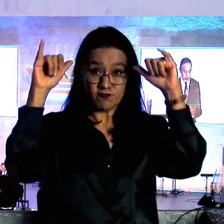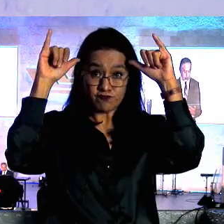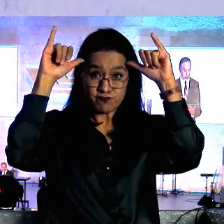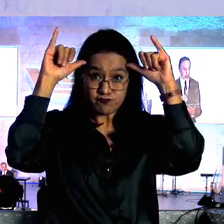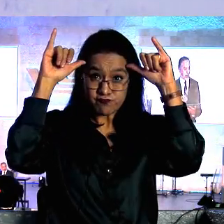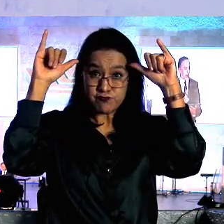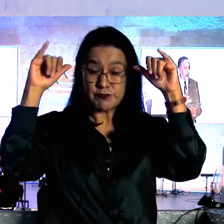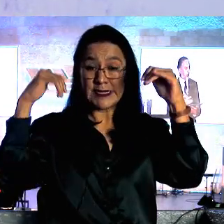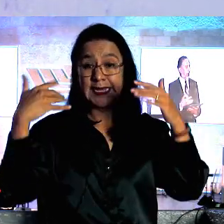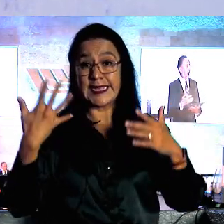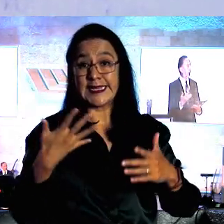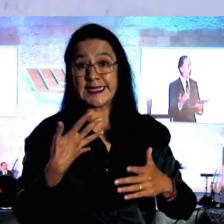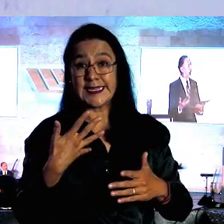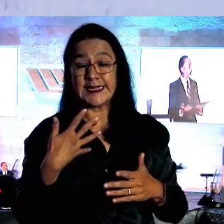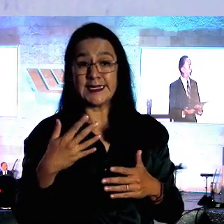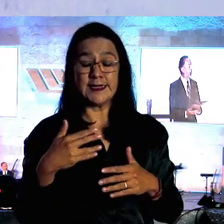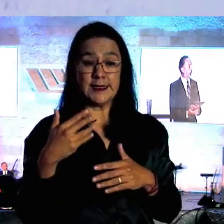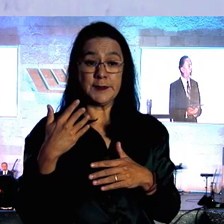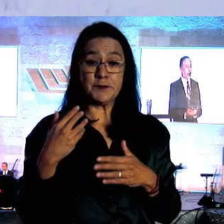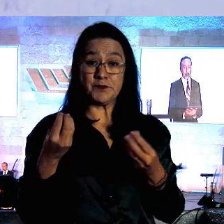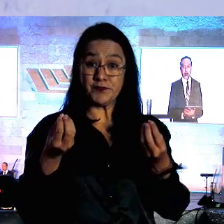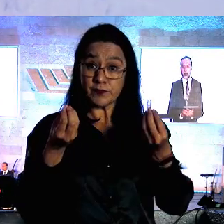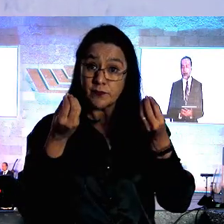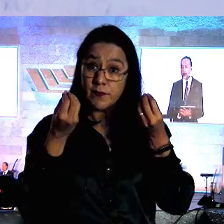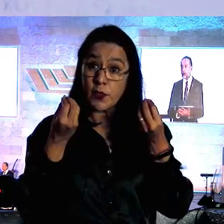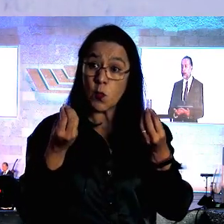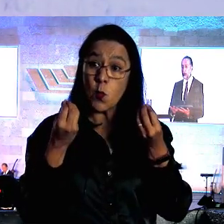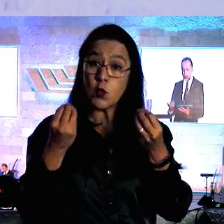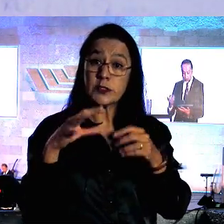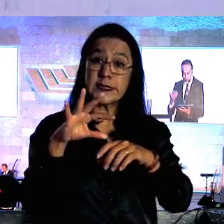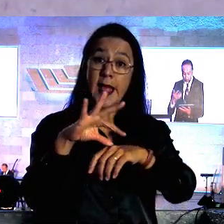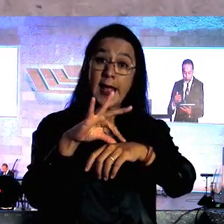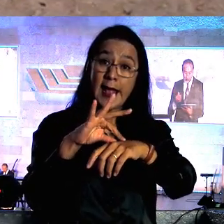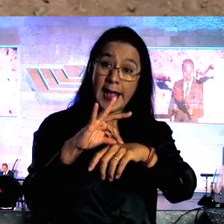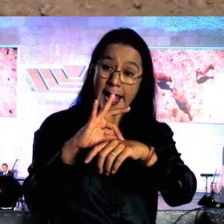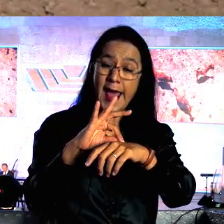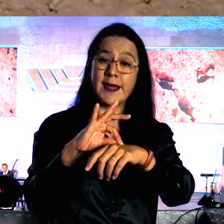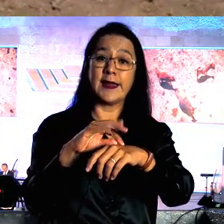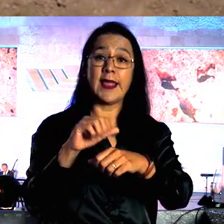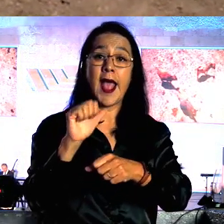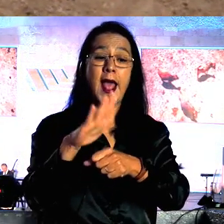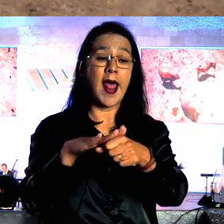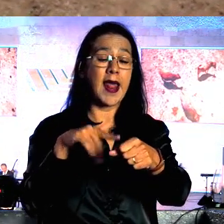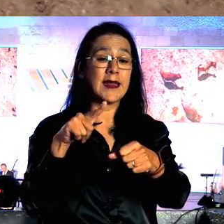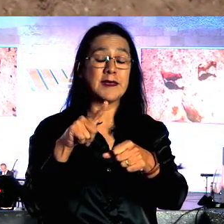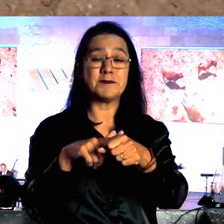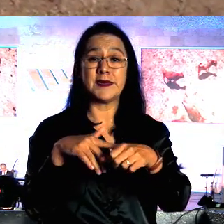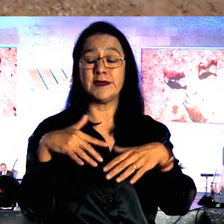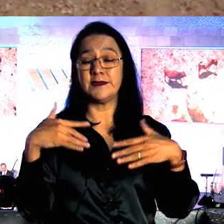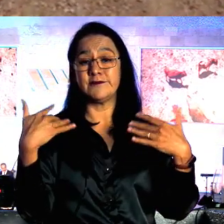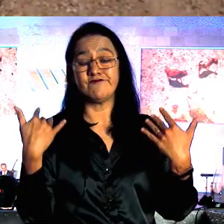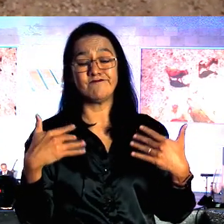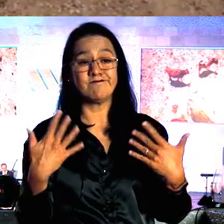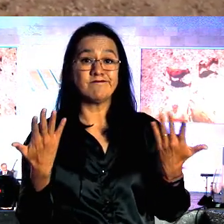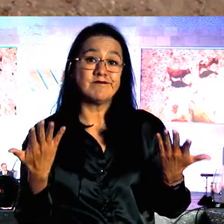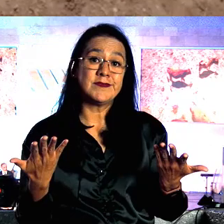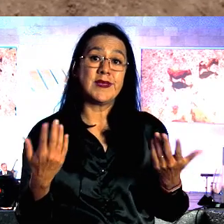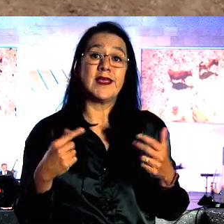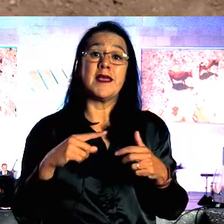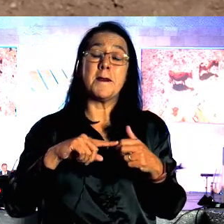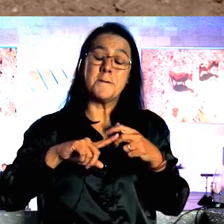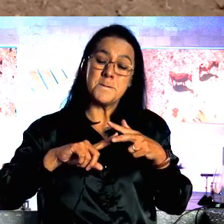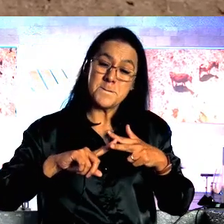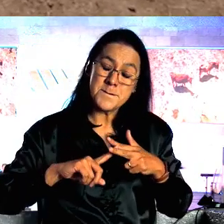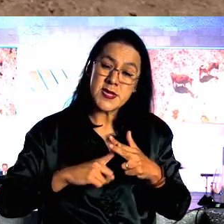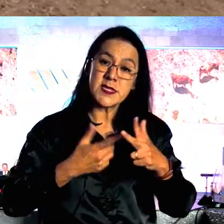excelente cantidad de reces y de calidad en ellas, pues obviamente empiezan a tener